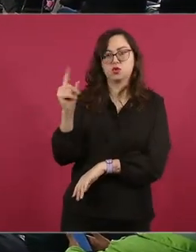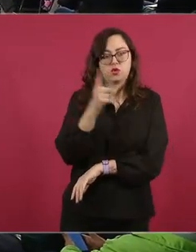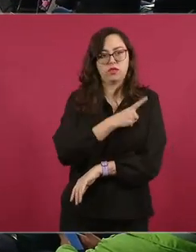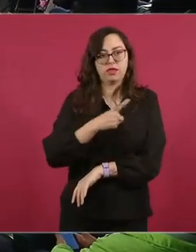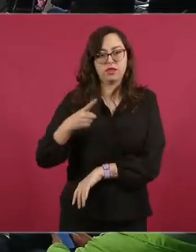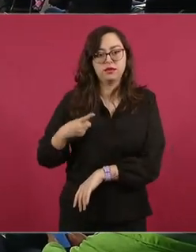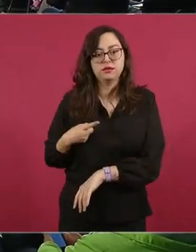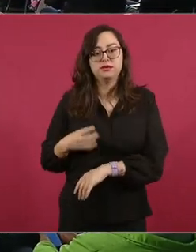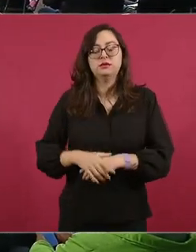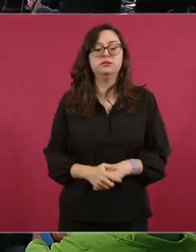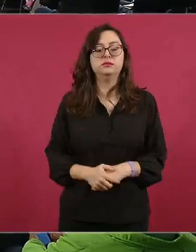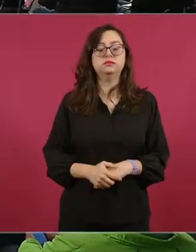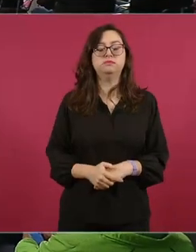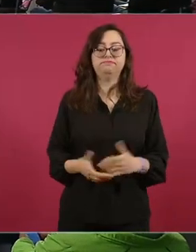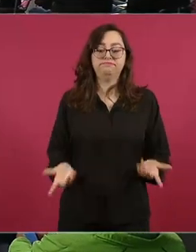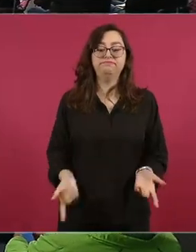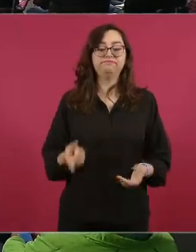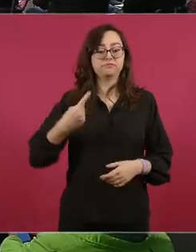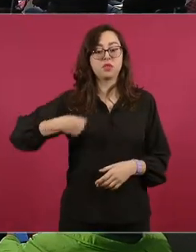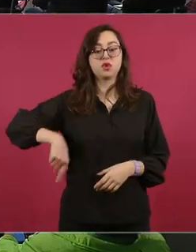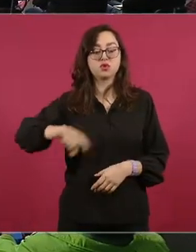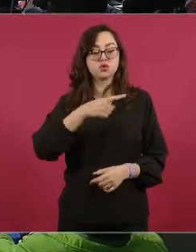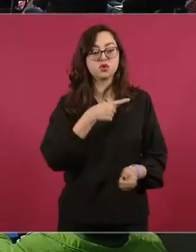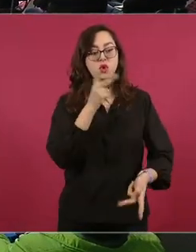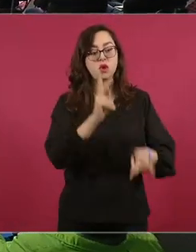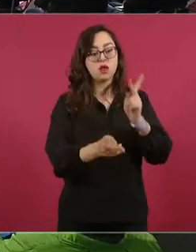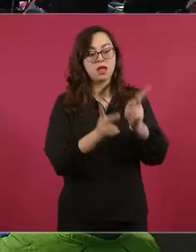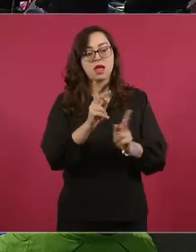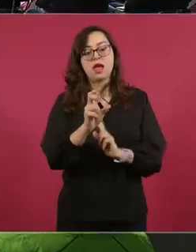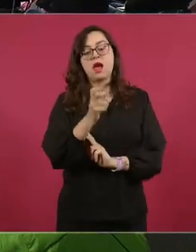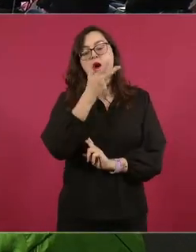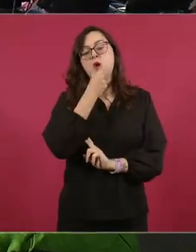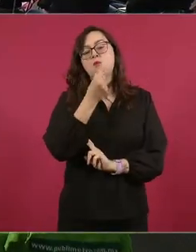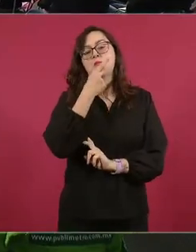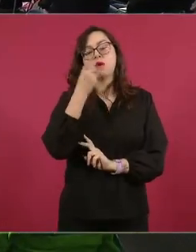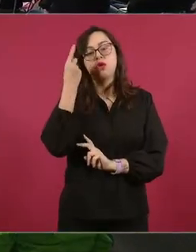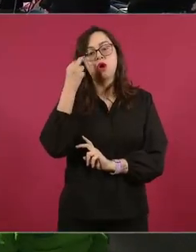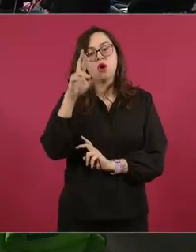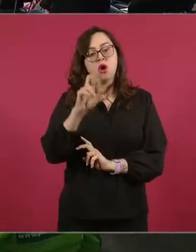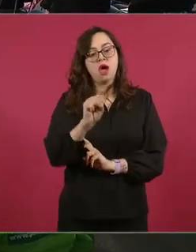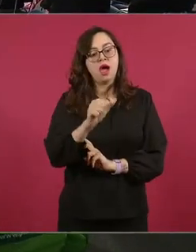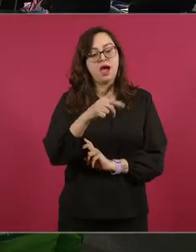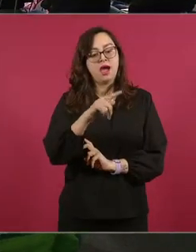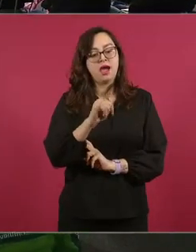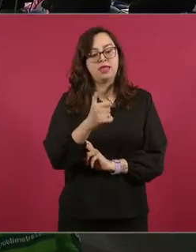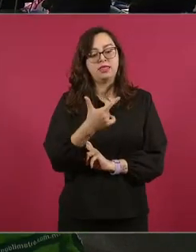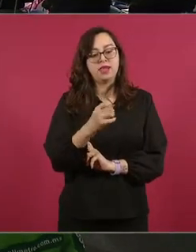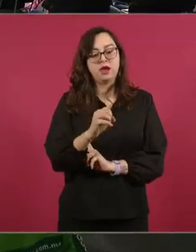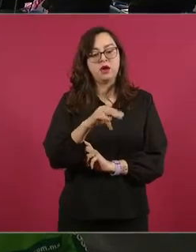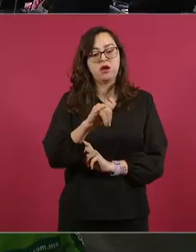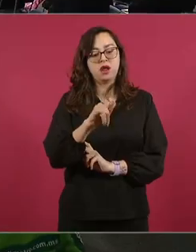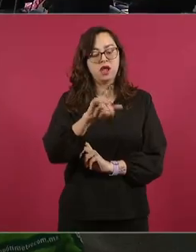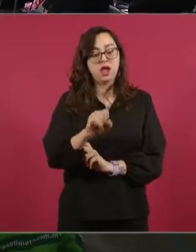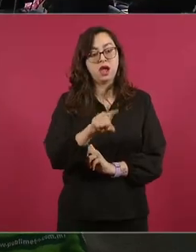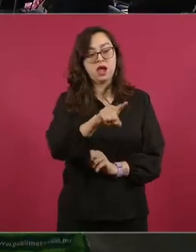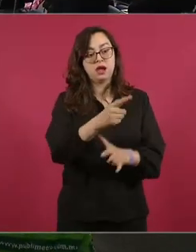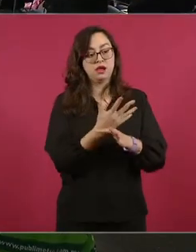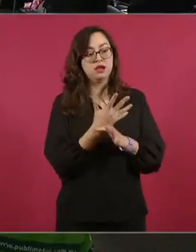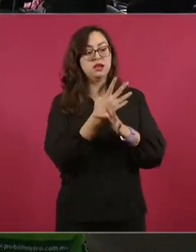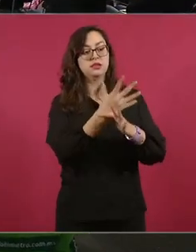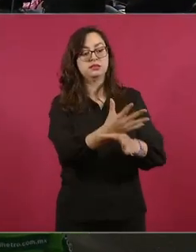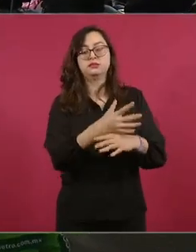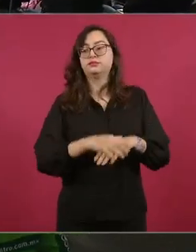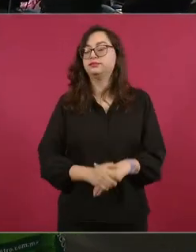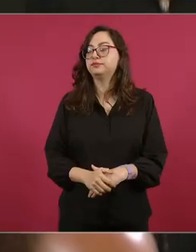el doctor Santiago Nieto, vive ya en Querétaro, y nos comentaba que este paquete de reformas sintetiza todas las reformas constitucionales